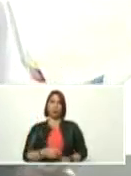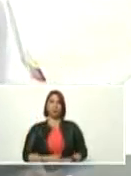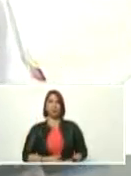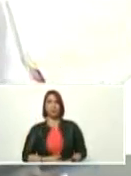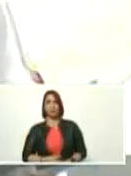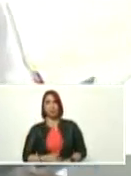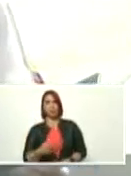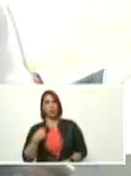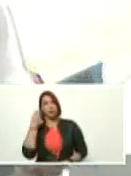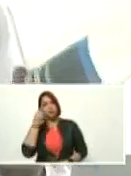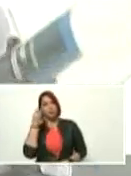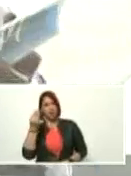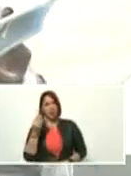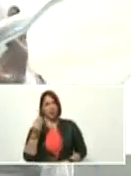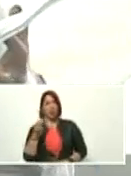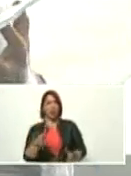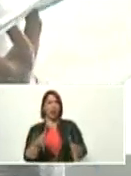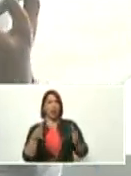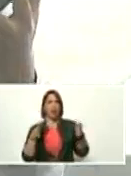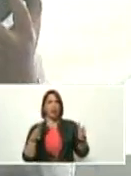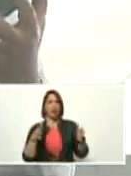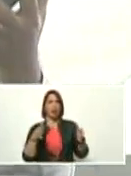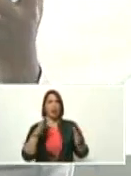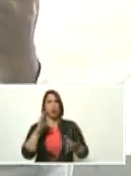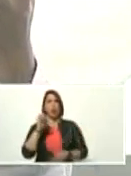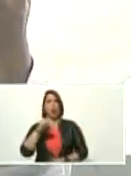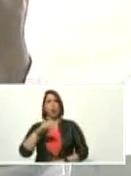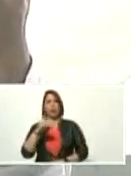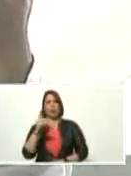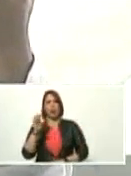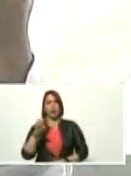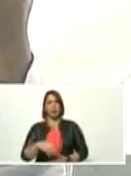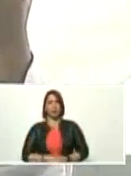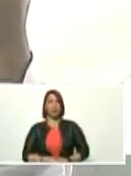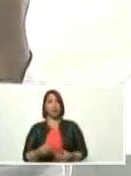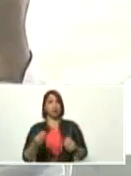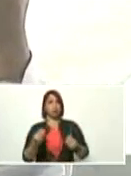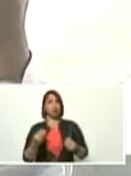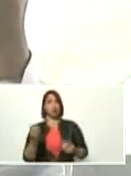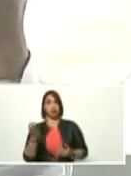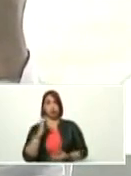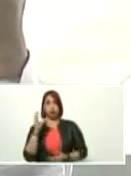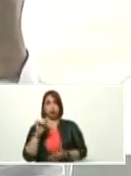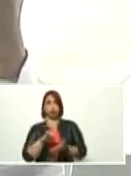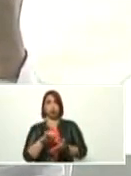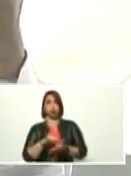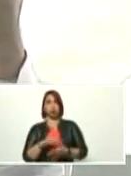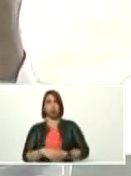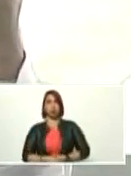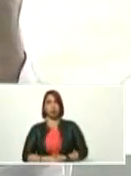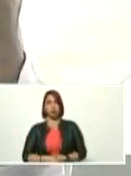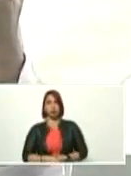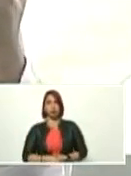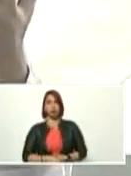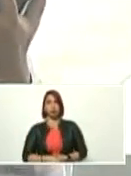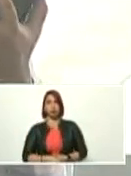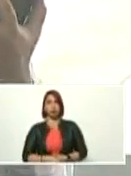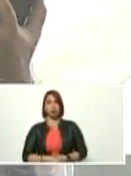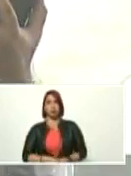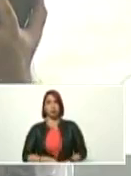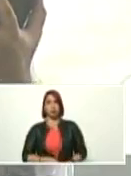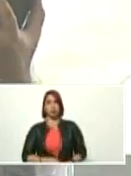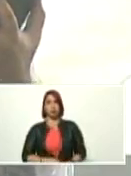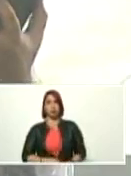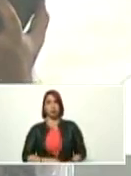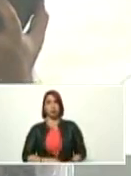Yo creo que le gana el conde del Guácharo. ¿Verdad? Muy caraqueño él. ¿Él es caraqueño? Muy caraqueño.